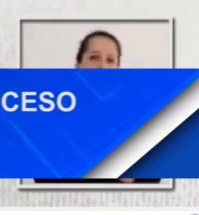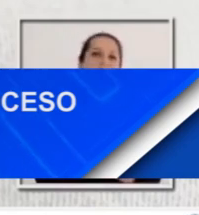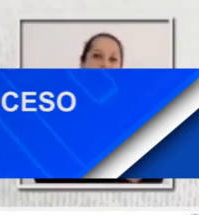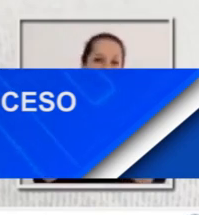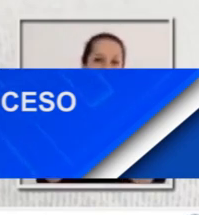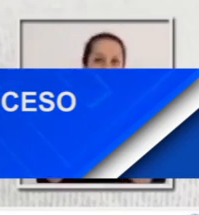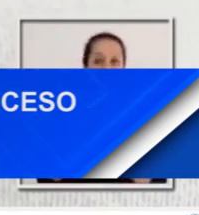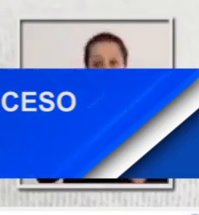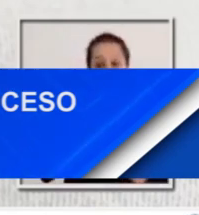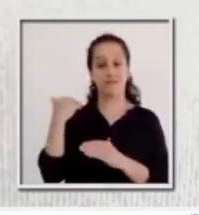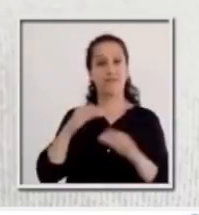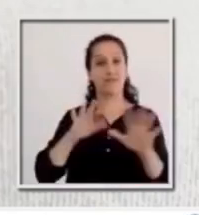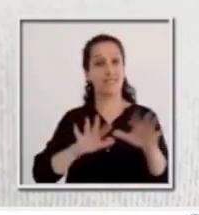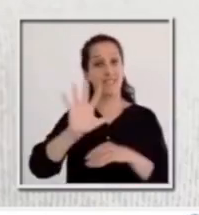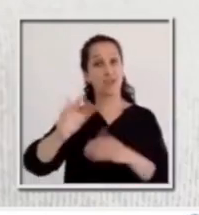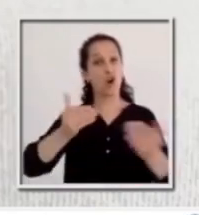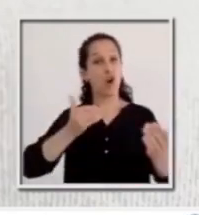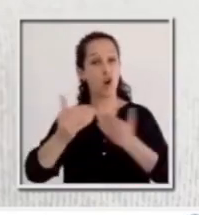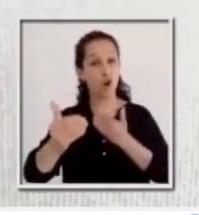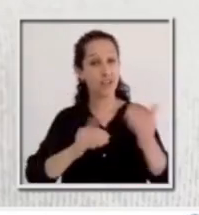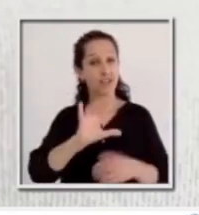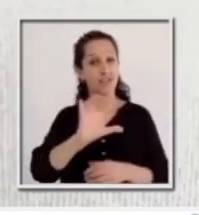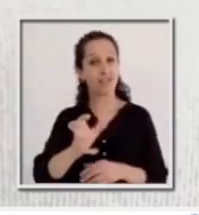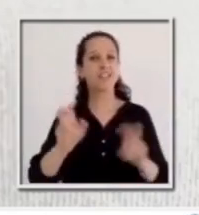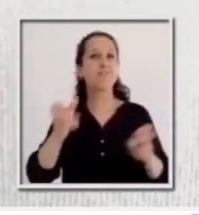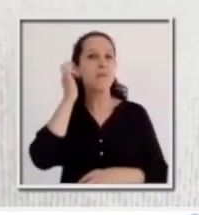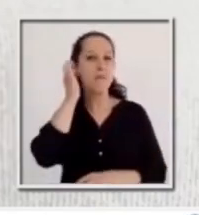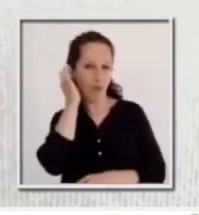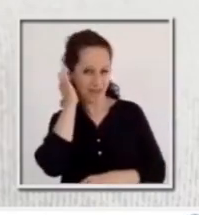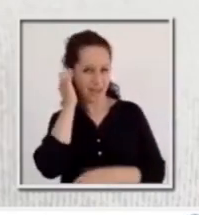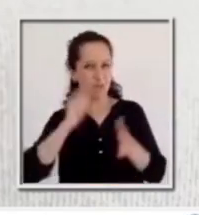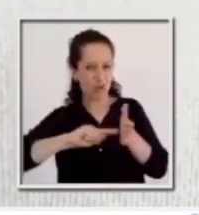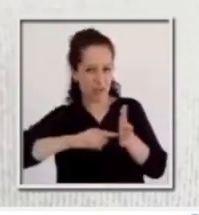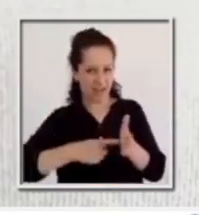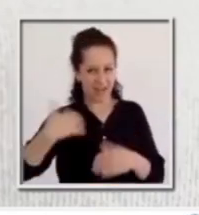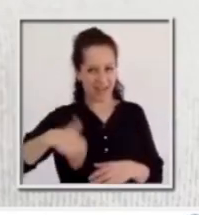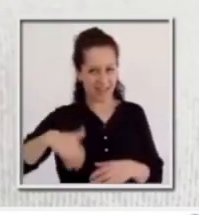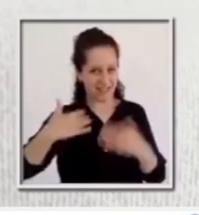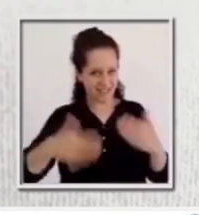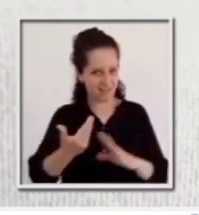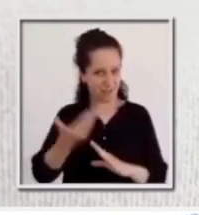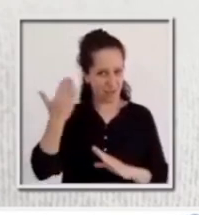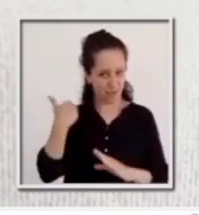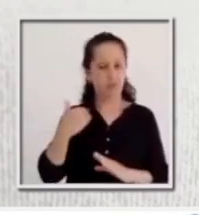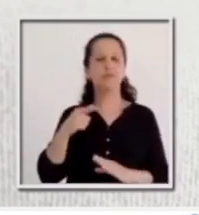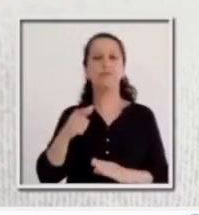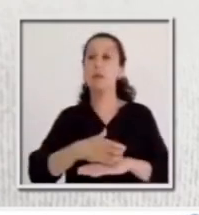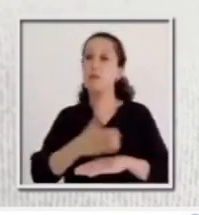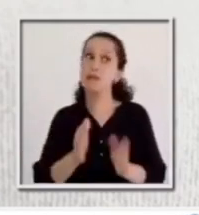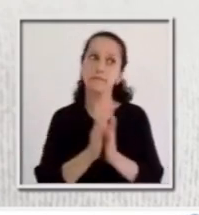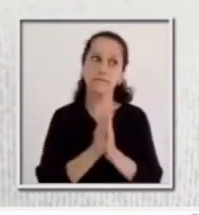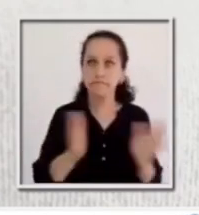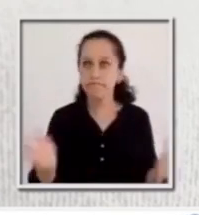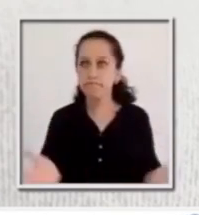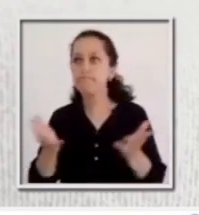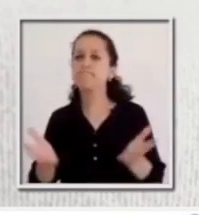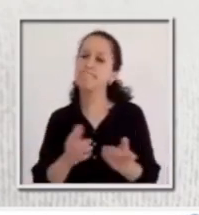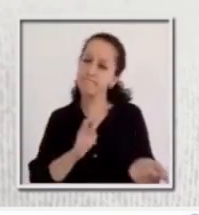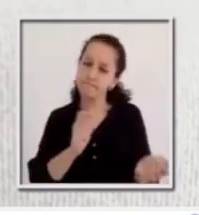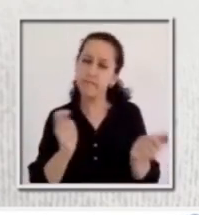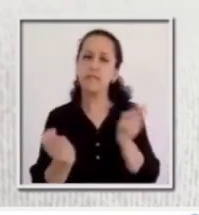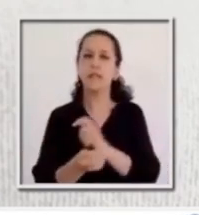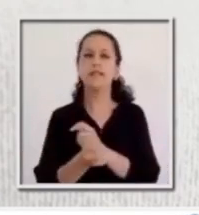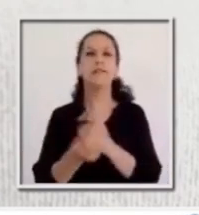décimo quinta conferencia regional sobre la mujer La cepal Llama a acelerar el paso para transitar hacia